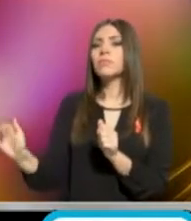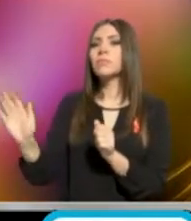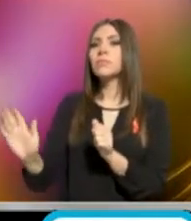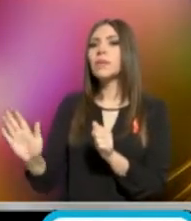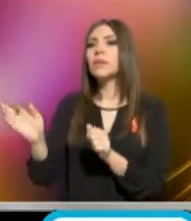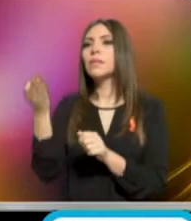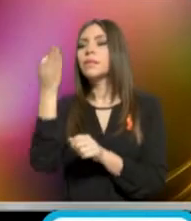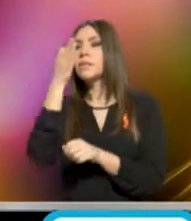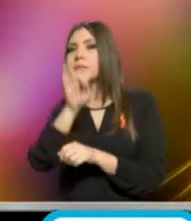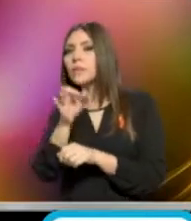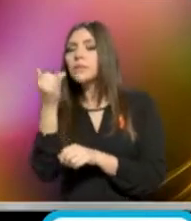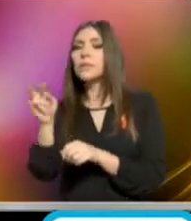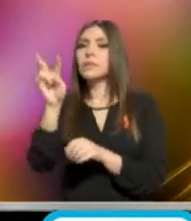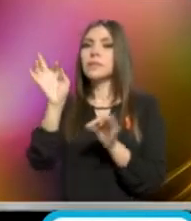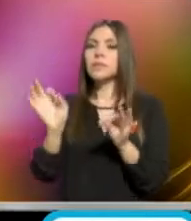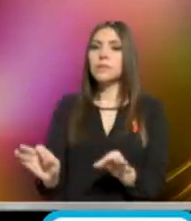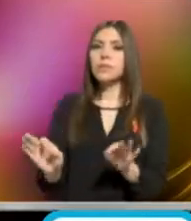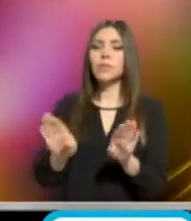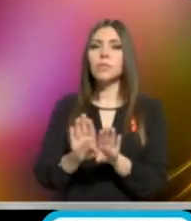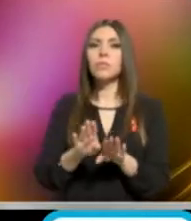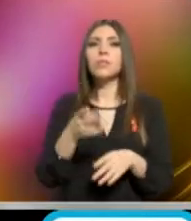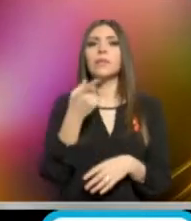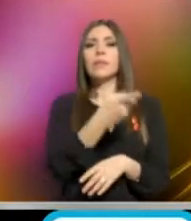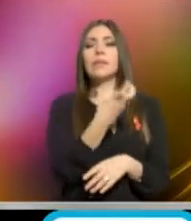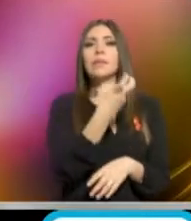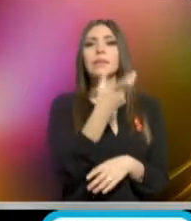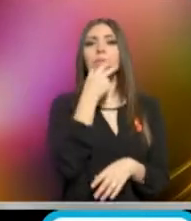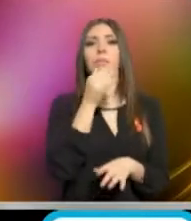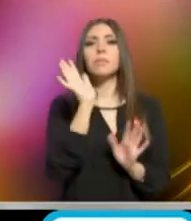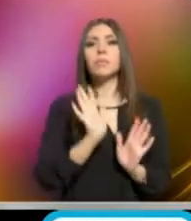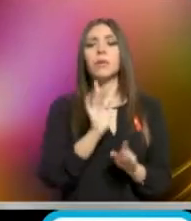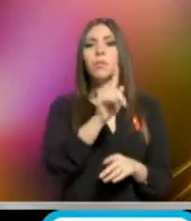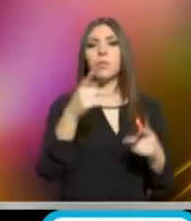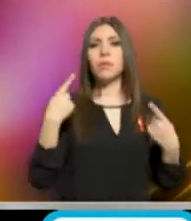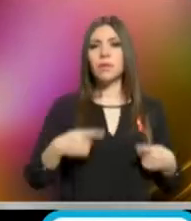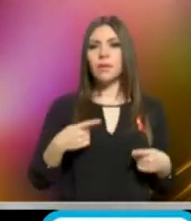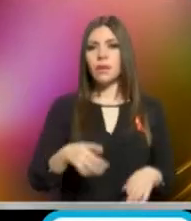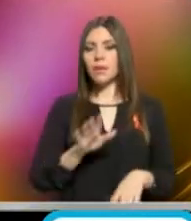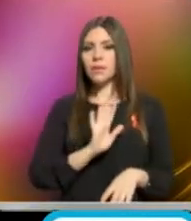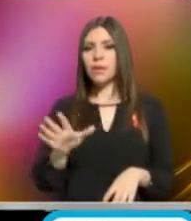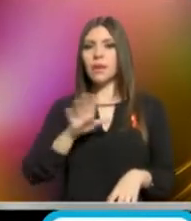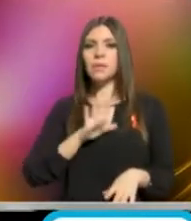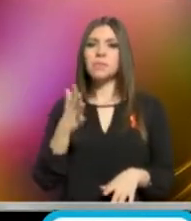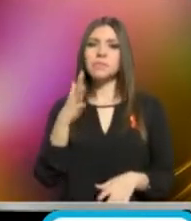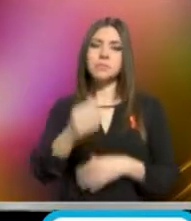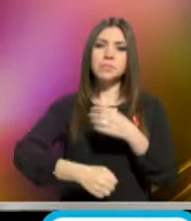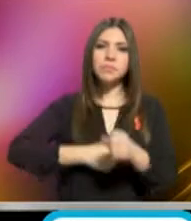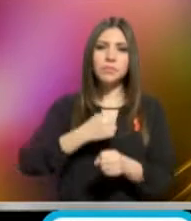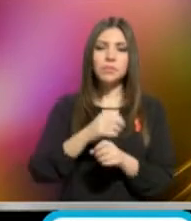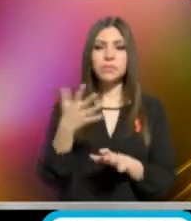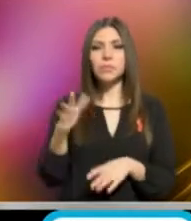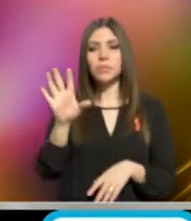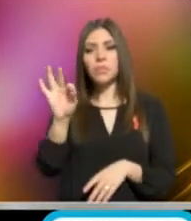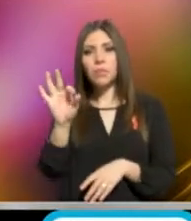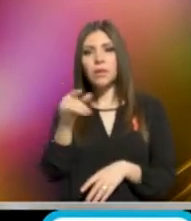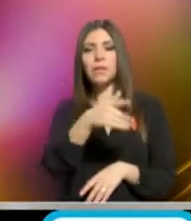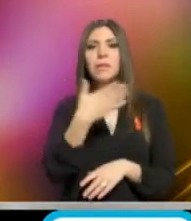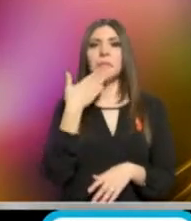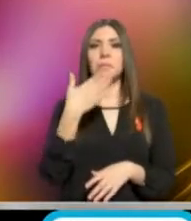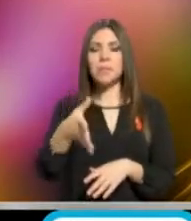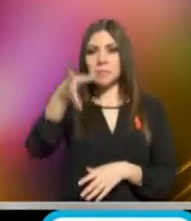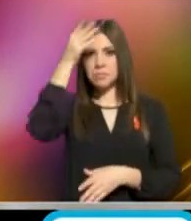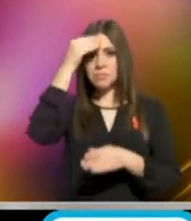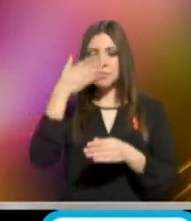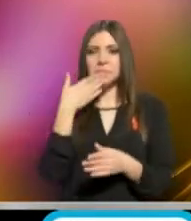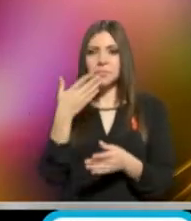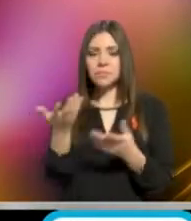legal y lo ilegal, lo describen, ¿no? Como un personaje ya entrado en sus 40, pero que está muy bien entrenado. Y Tom Cruise lo